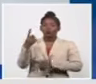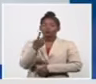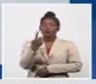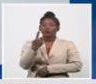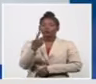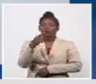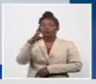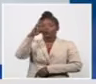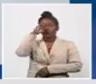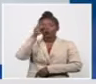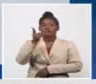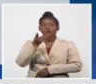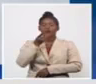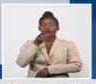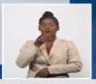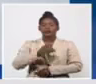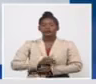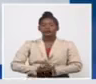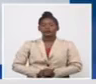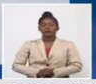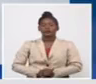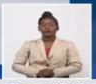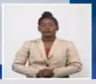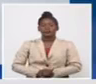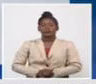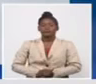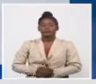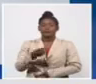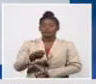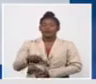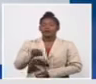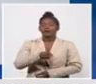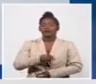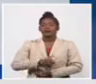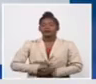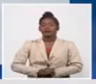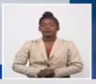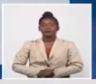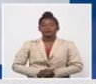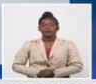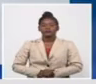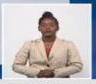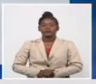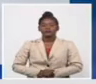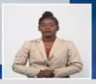Y ayer, de los pacientes diagnosticados, pues